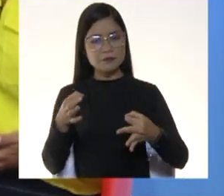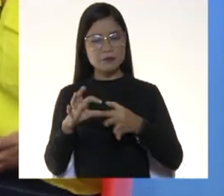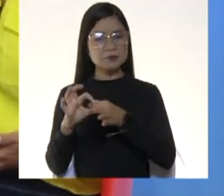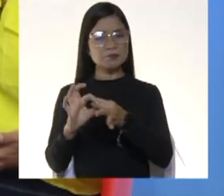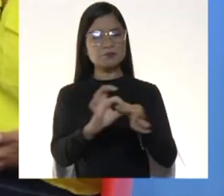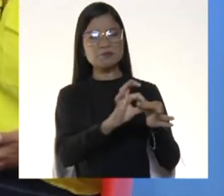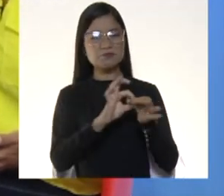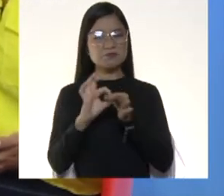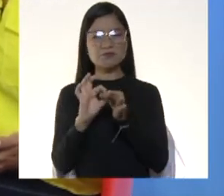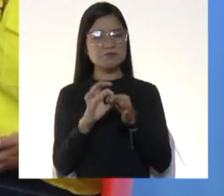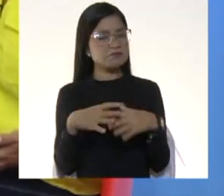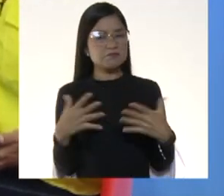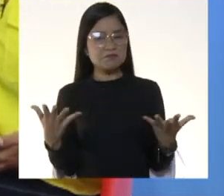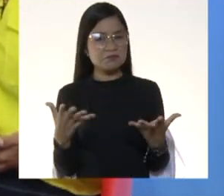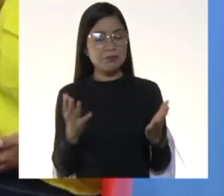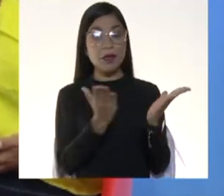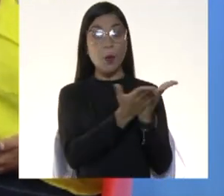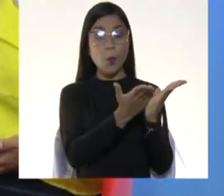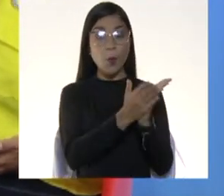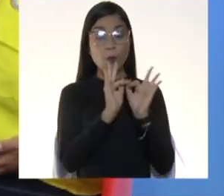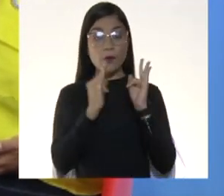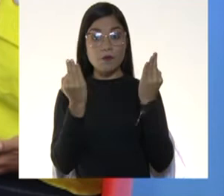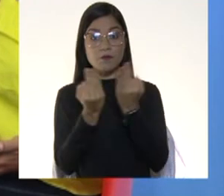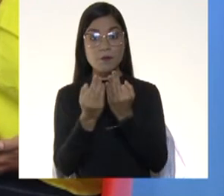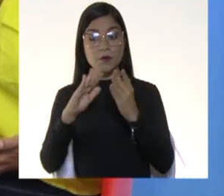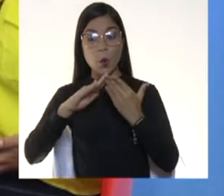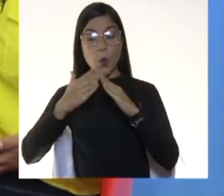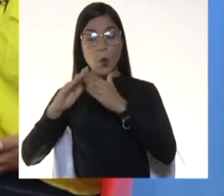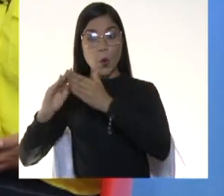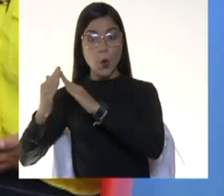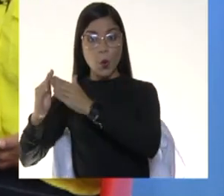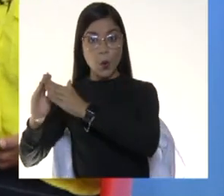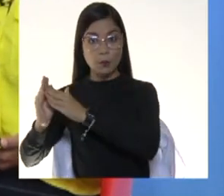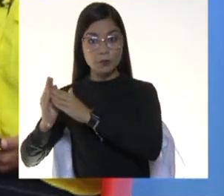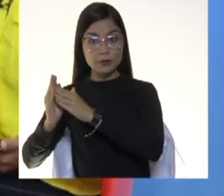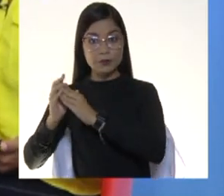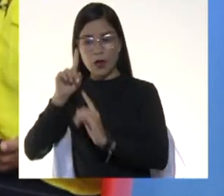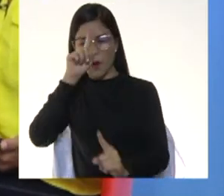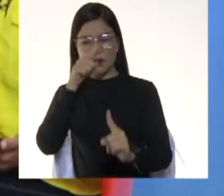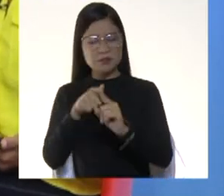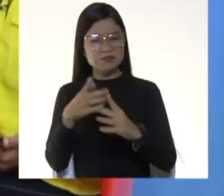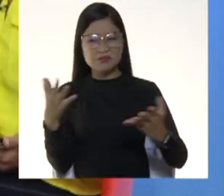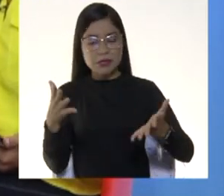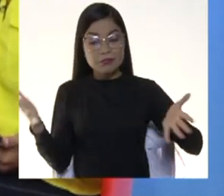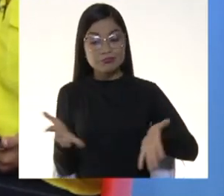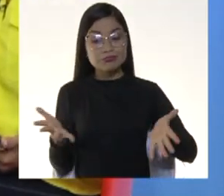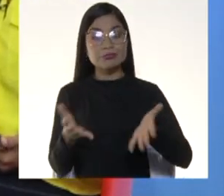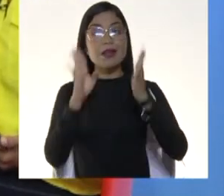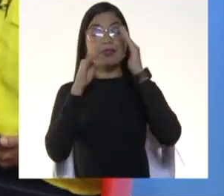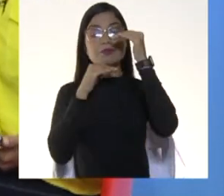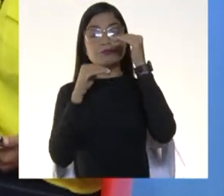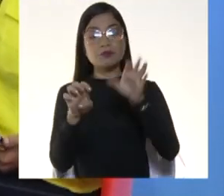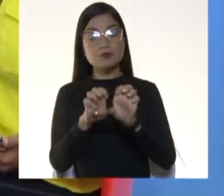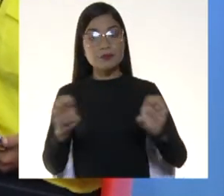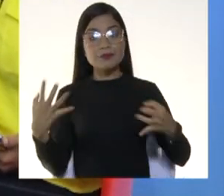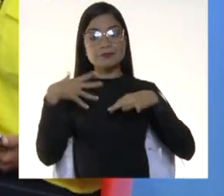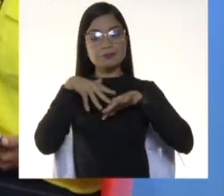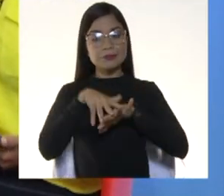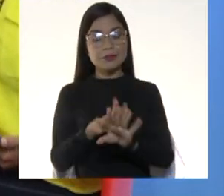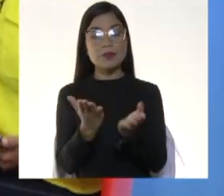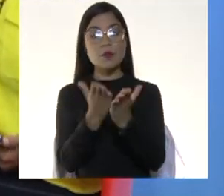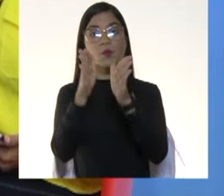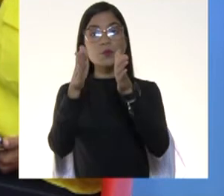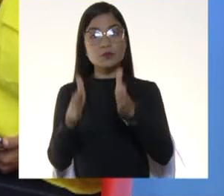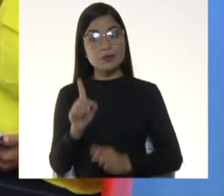escuela, familia, comunidad, busca garantizar la atención educativa integral de nuestros estudiantes, además de,